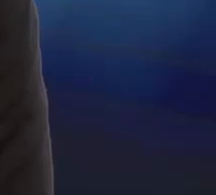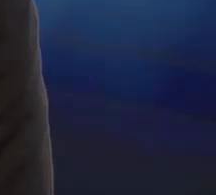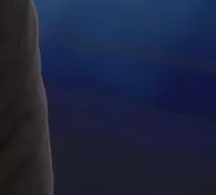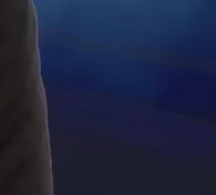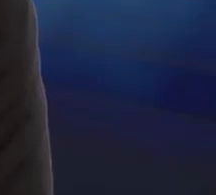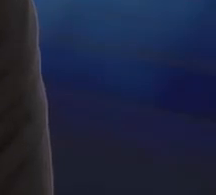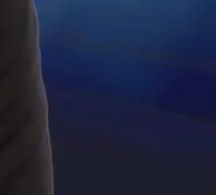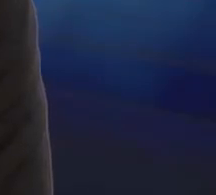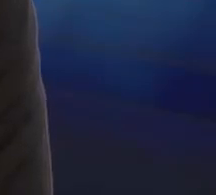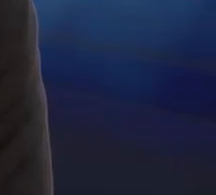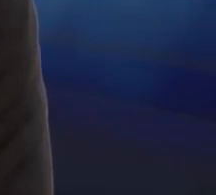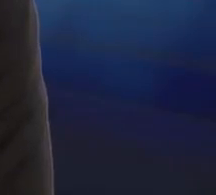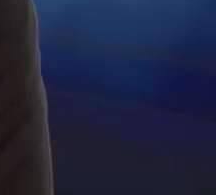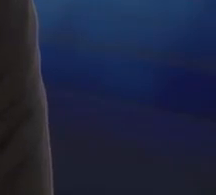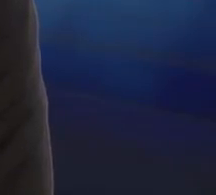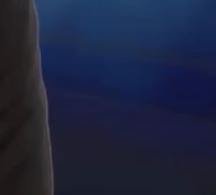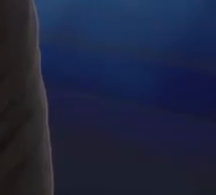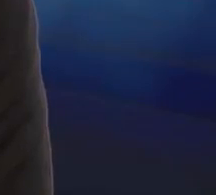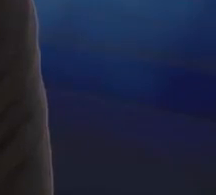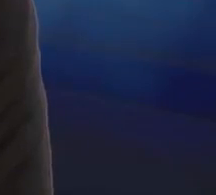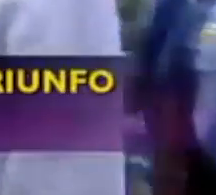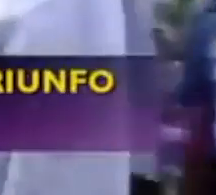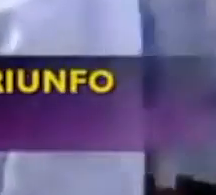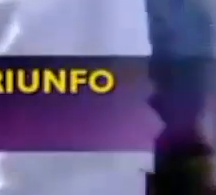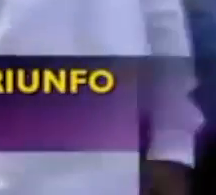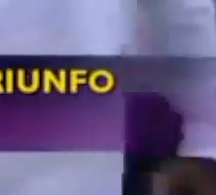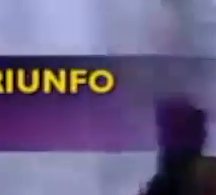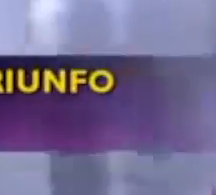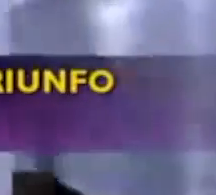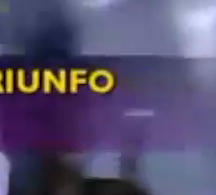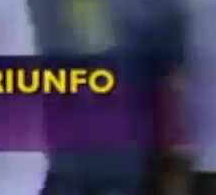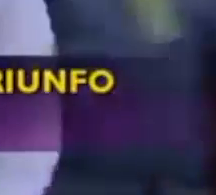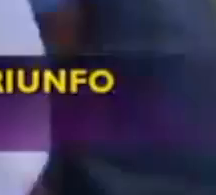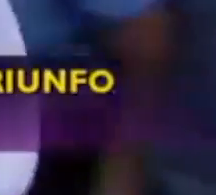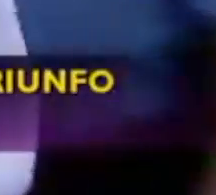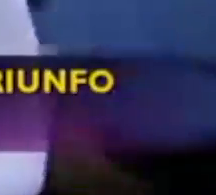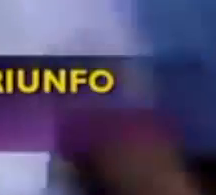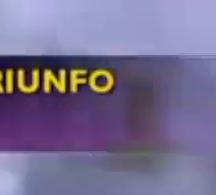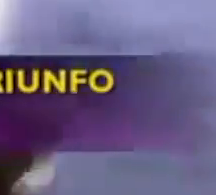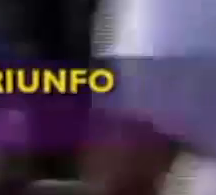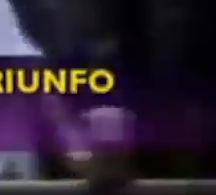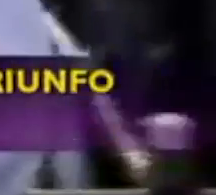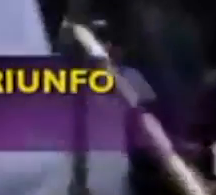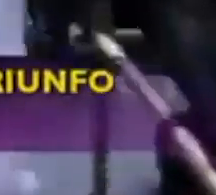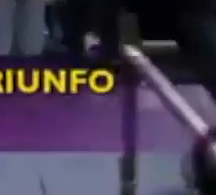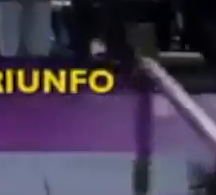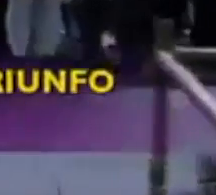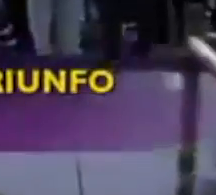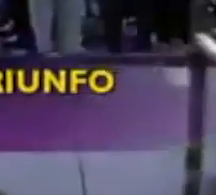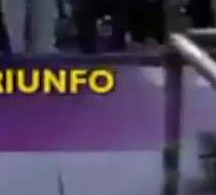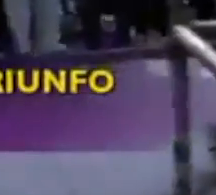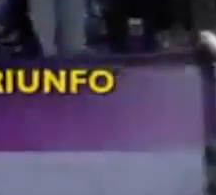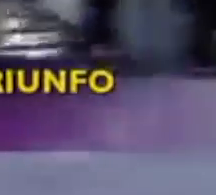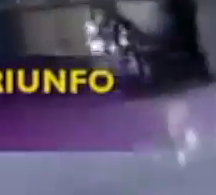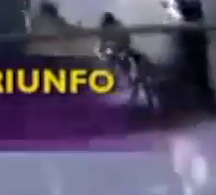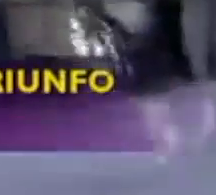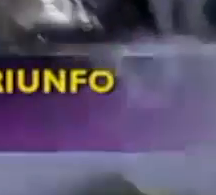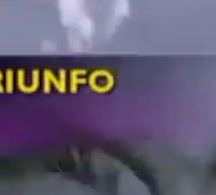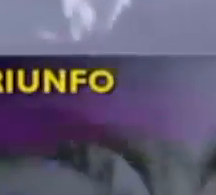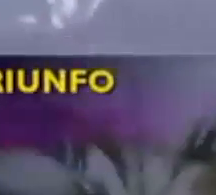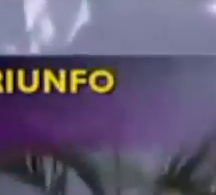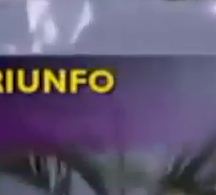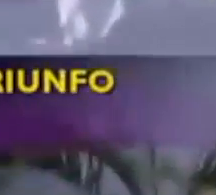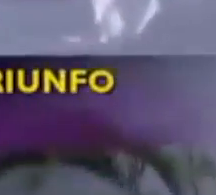Hola, bienvenidos a La Última Mirada News. Soy Juan Carlos Sampié. El pasado viernes 19 de julio, el comandante Ortega celebró el